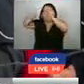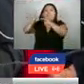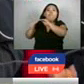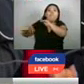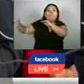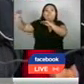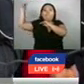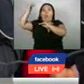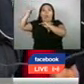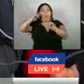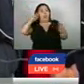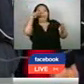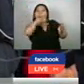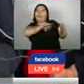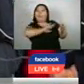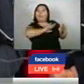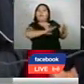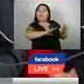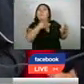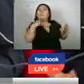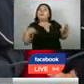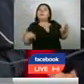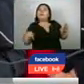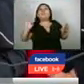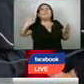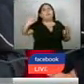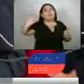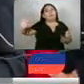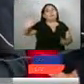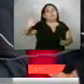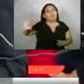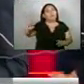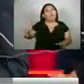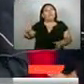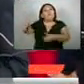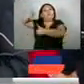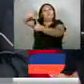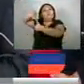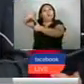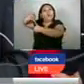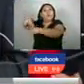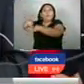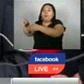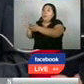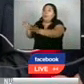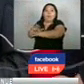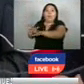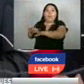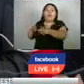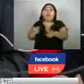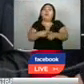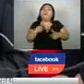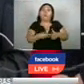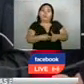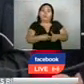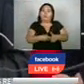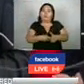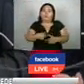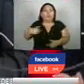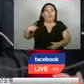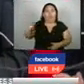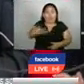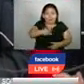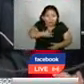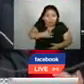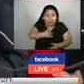levantar el cuero de uno de sus miembros es precisamente este organismo regional. Por lo tanto, no nos vamos